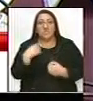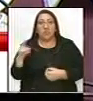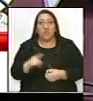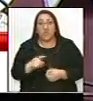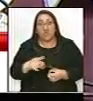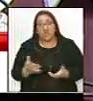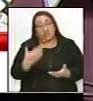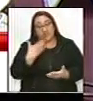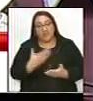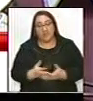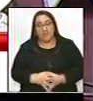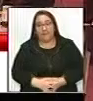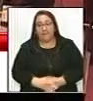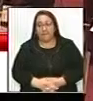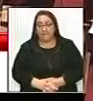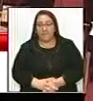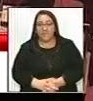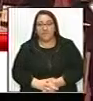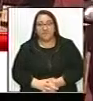¿no? Gracias.